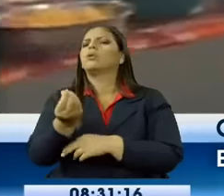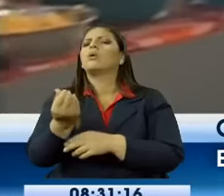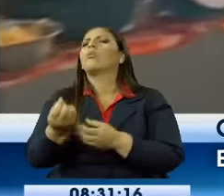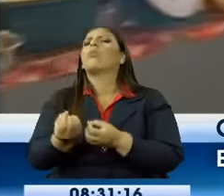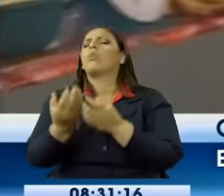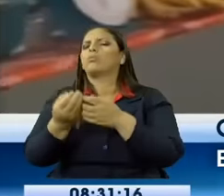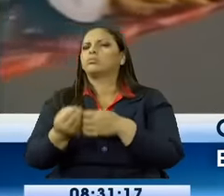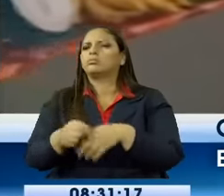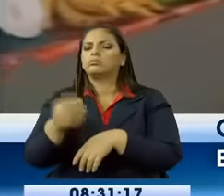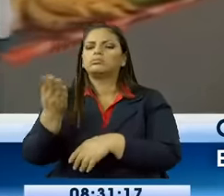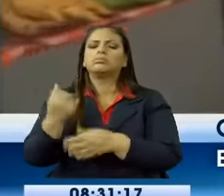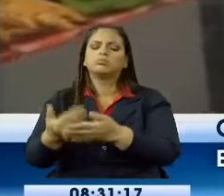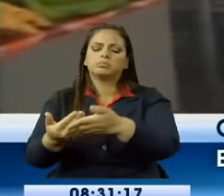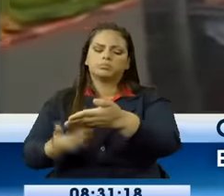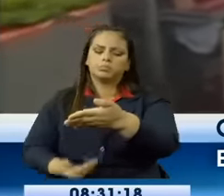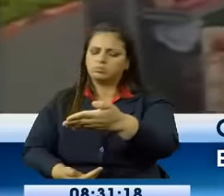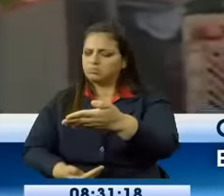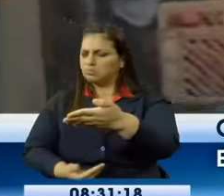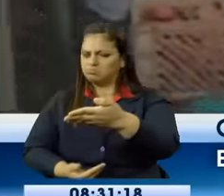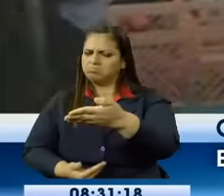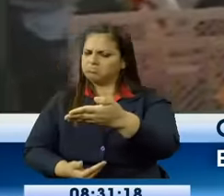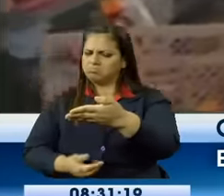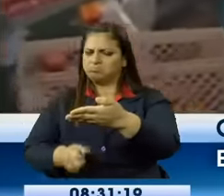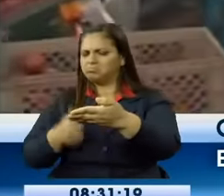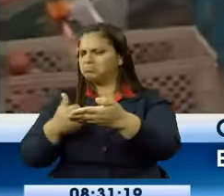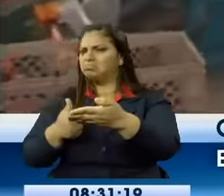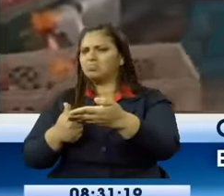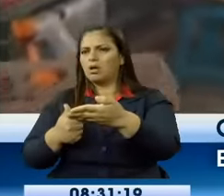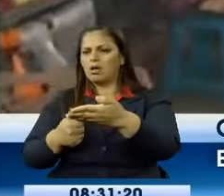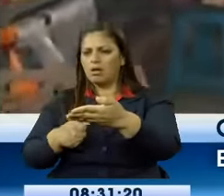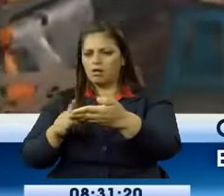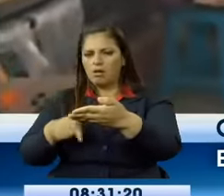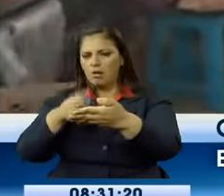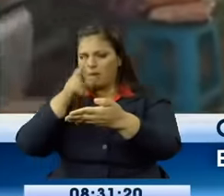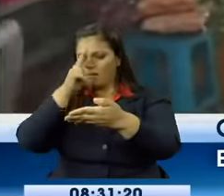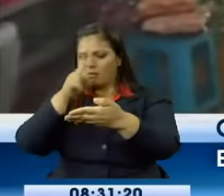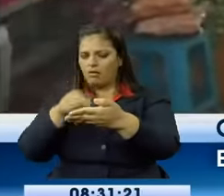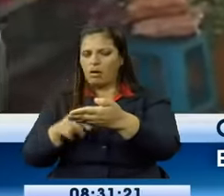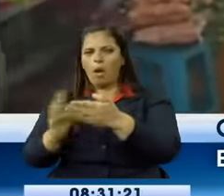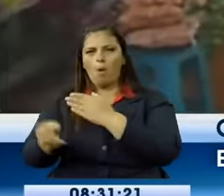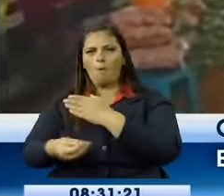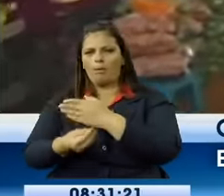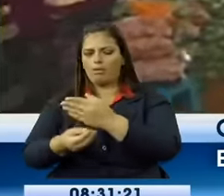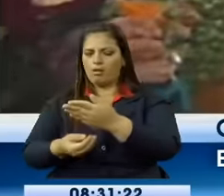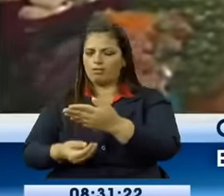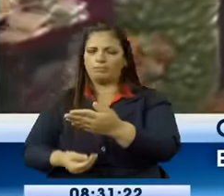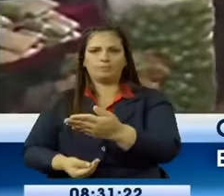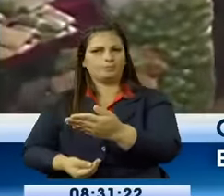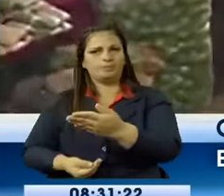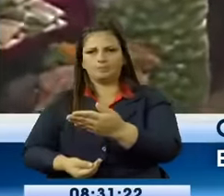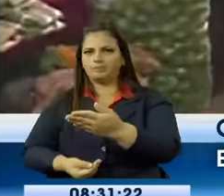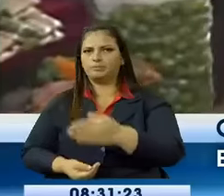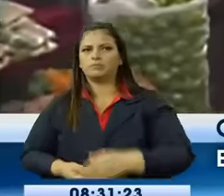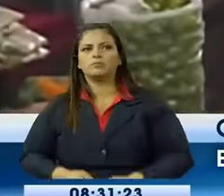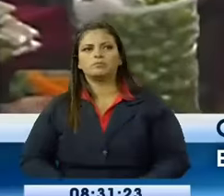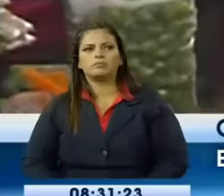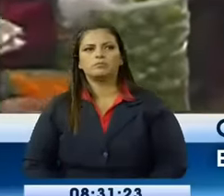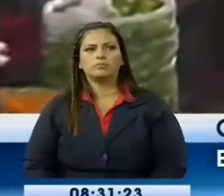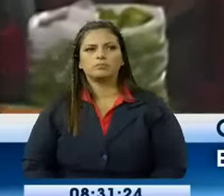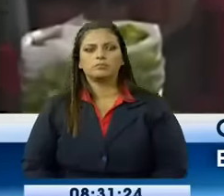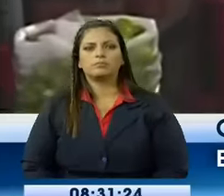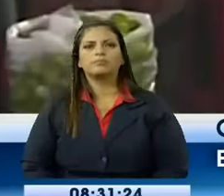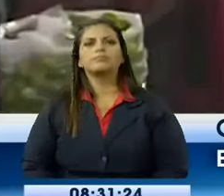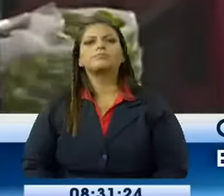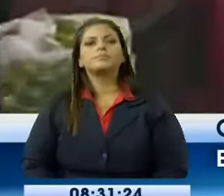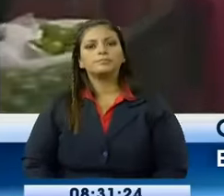Porque así es como los traen, por ejemplo, y eso yo también he hecho coberturas en la madrugada cuando vienen los productos de allá de la sierra, y ya vienen con esos precios, vienen en los transportes, vienen